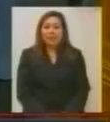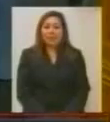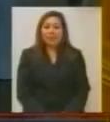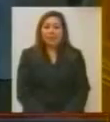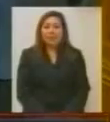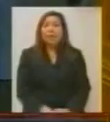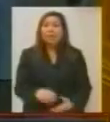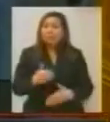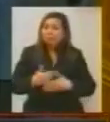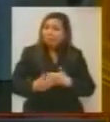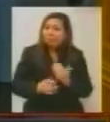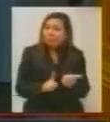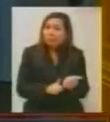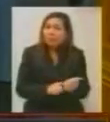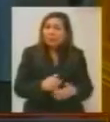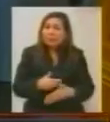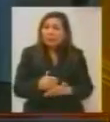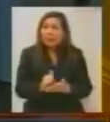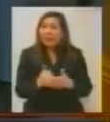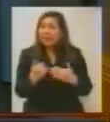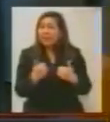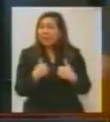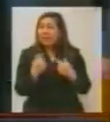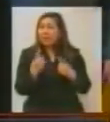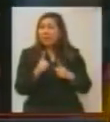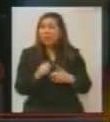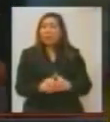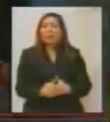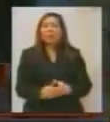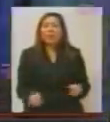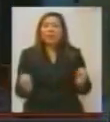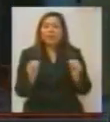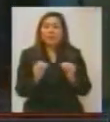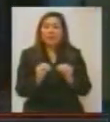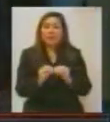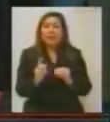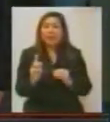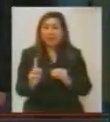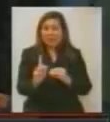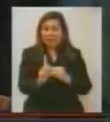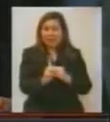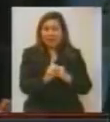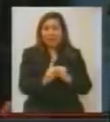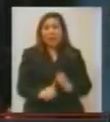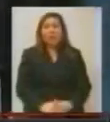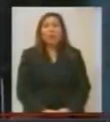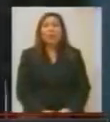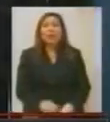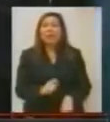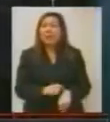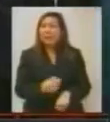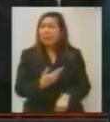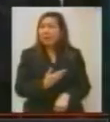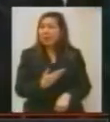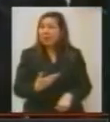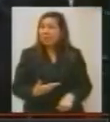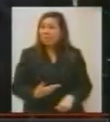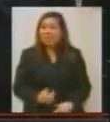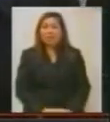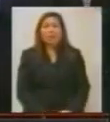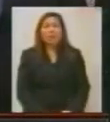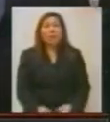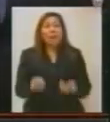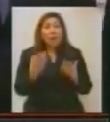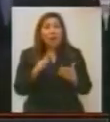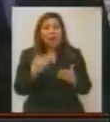Hay una tradición parlamentaria de mantener los acuerdos emanados en cada uno de los periodos gubernativos. Es decir, hay